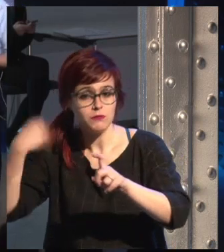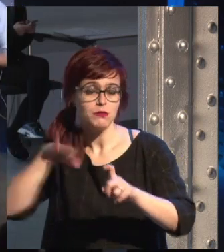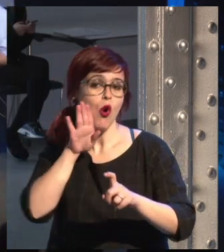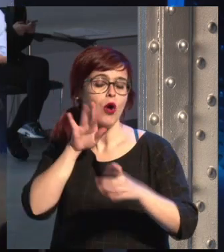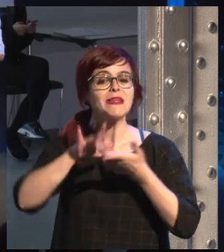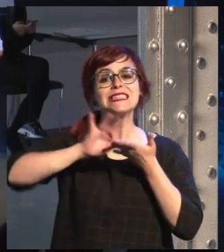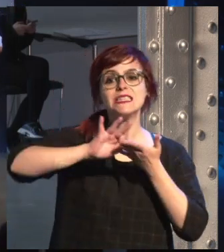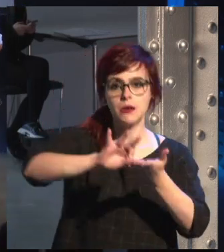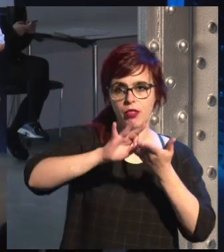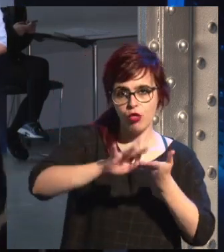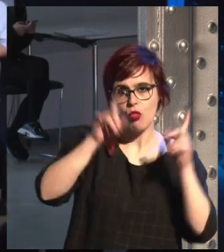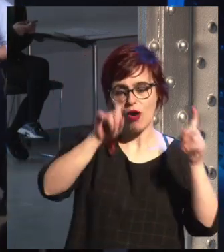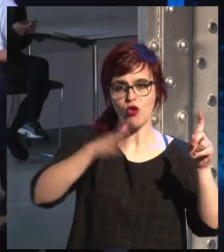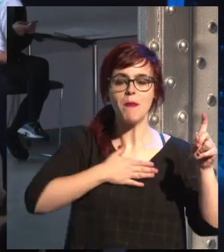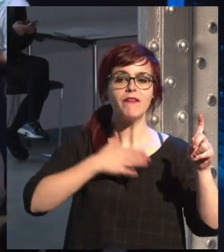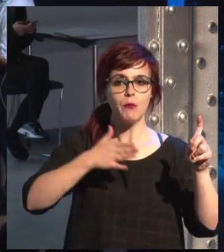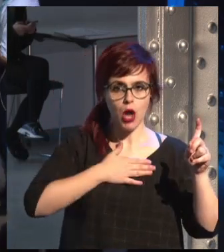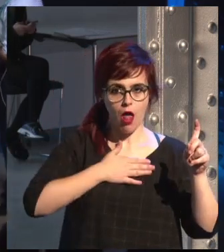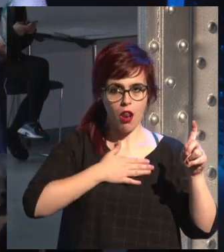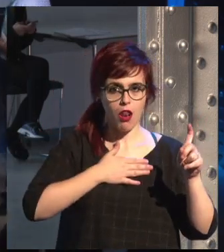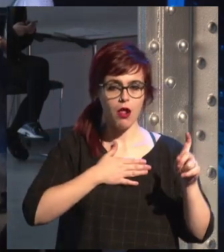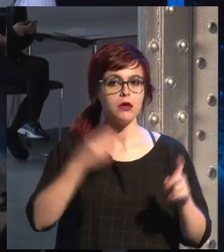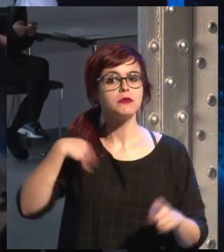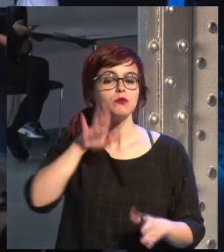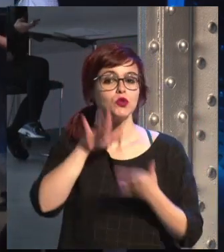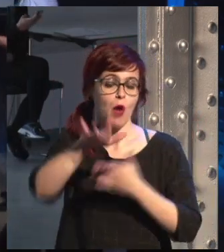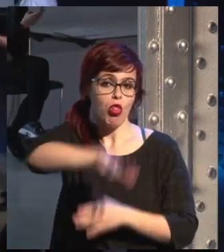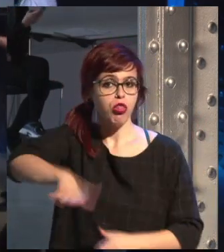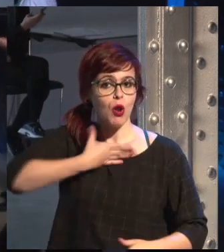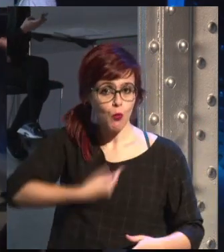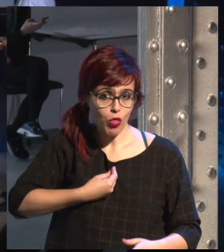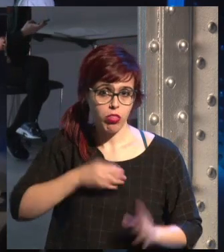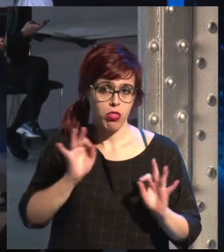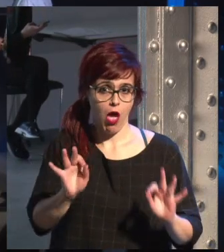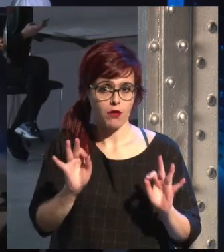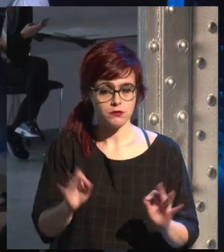prestar servicios de educación patrimonial sobre la región de Murcia.